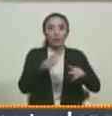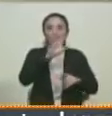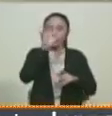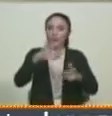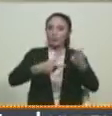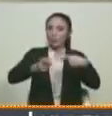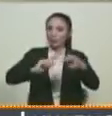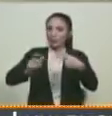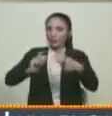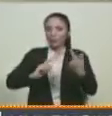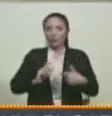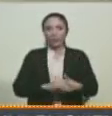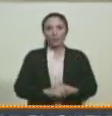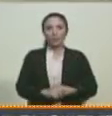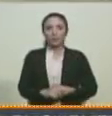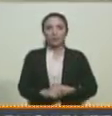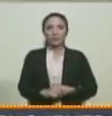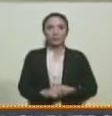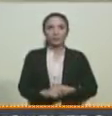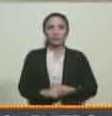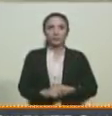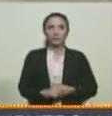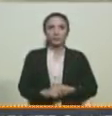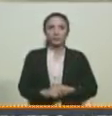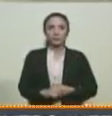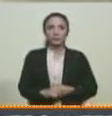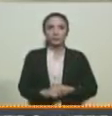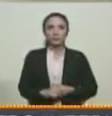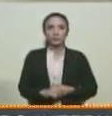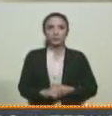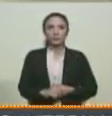sectores especulativos y a cómo